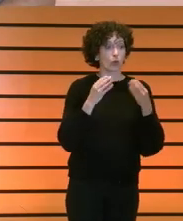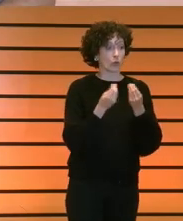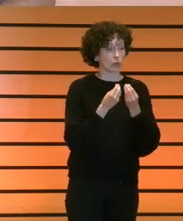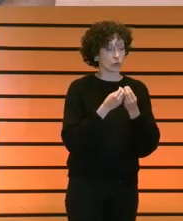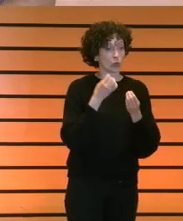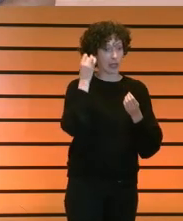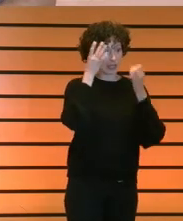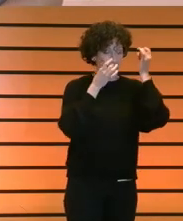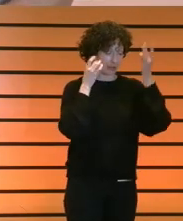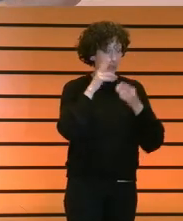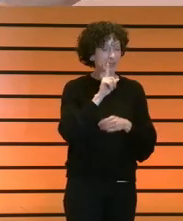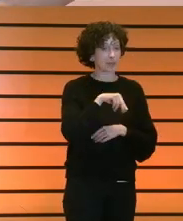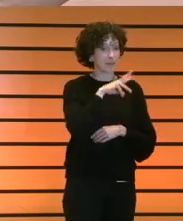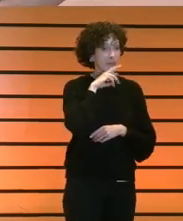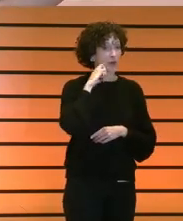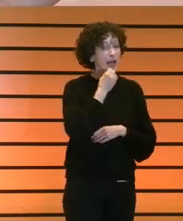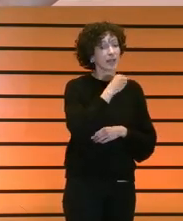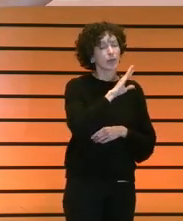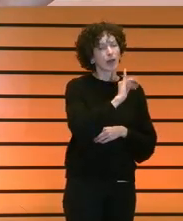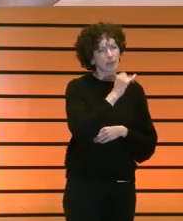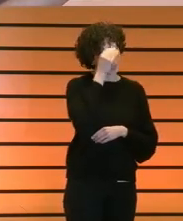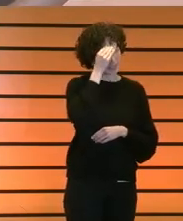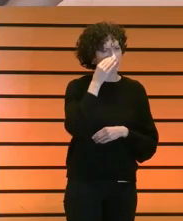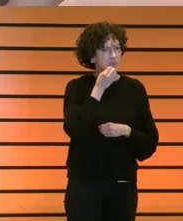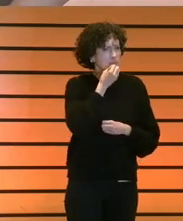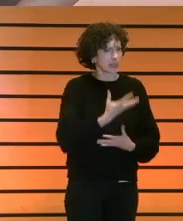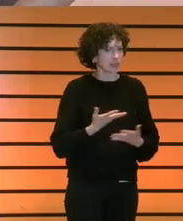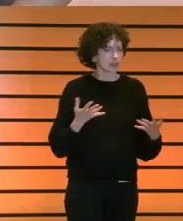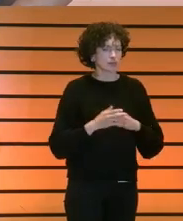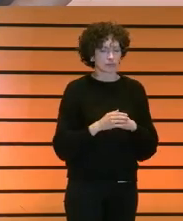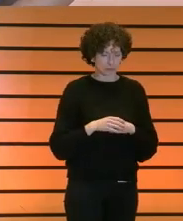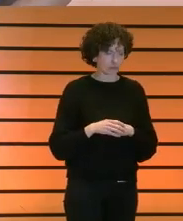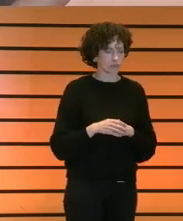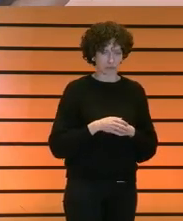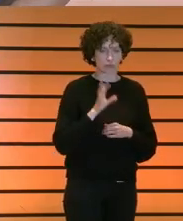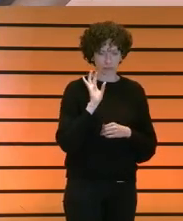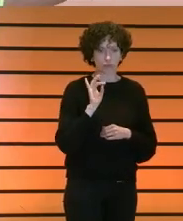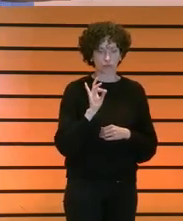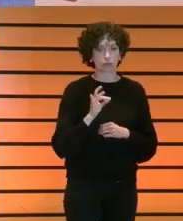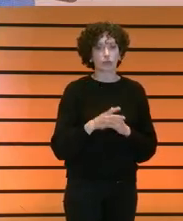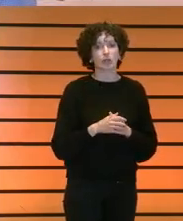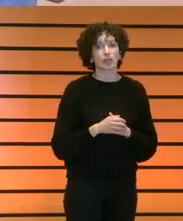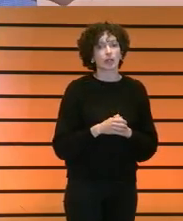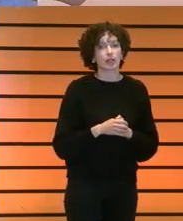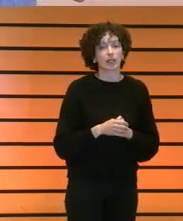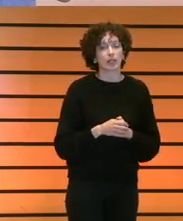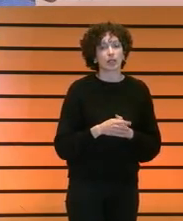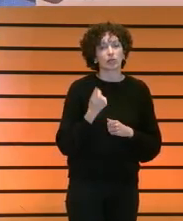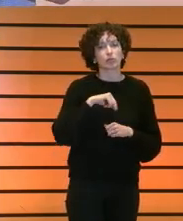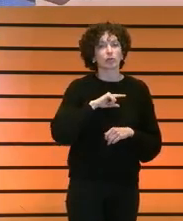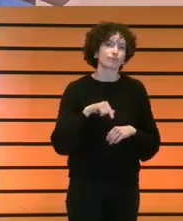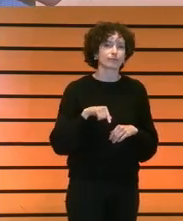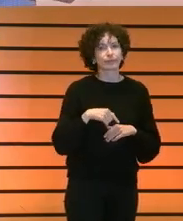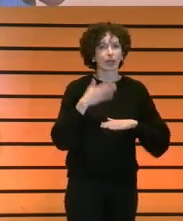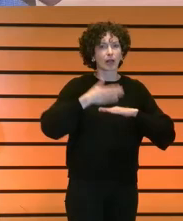tengan este valor añadido? Totalmente, totalmente, por supuesto. Yo creo que no tenemos que ponernos límites,